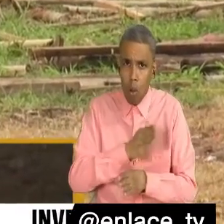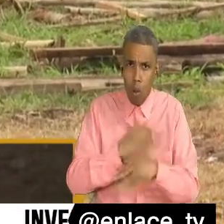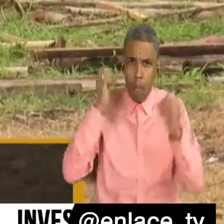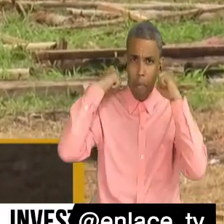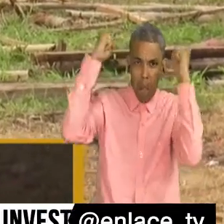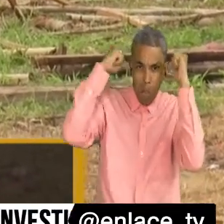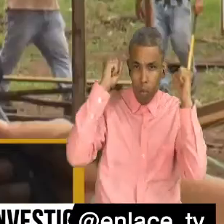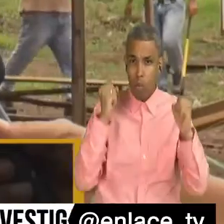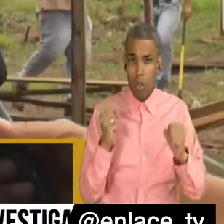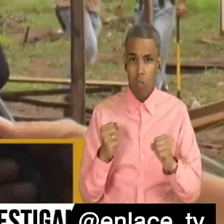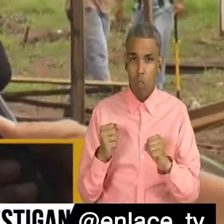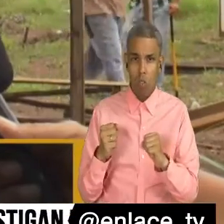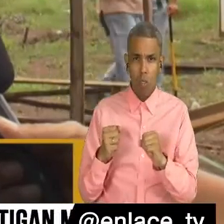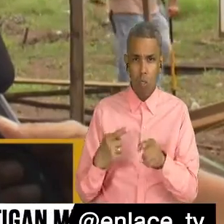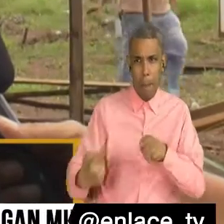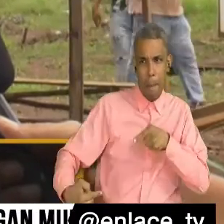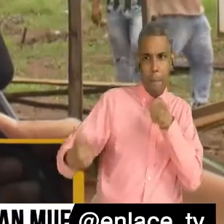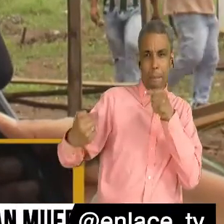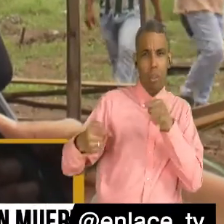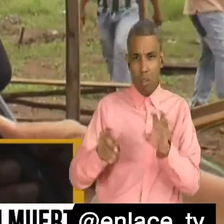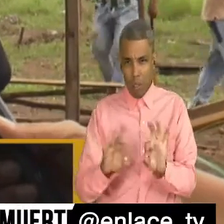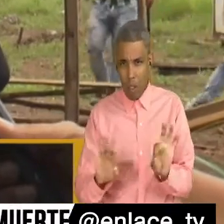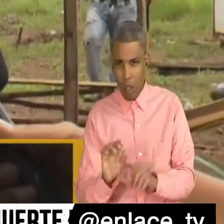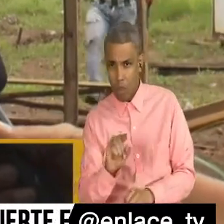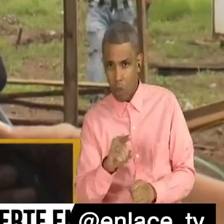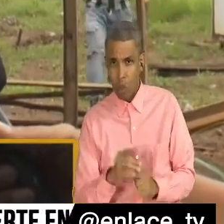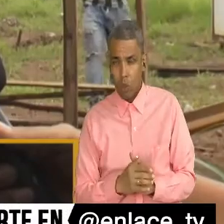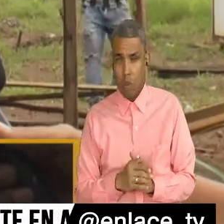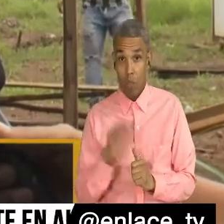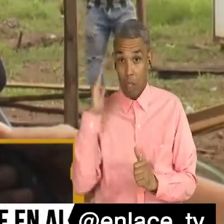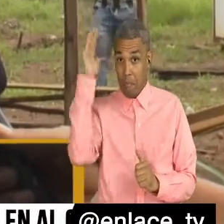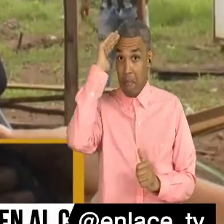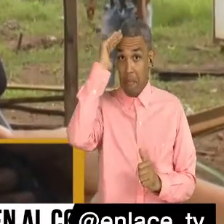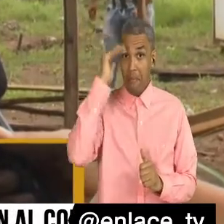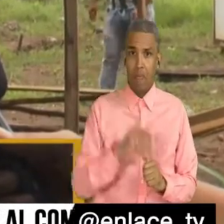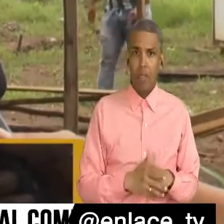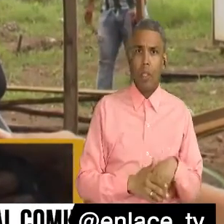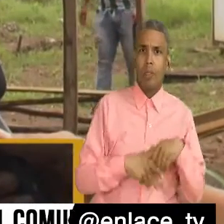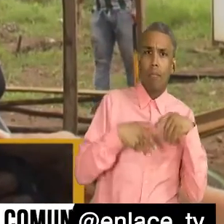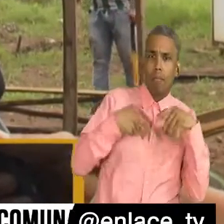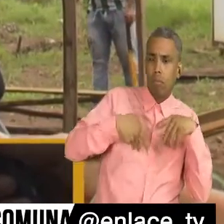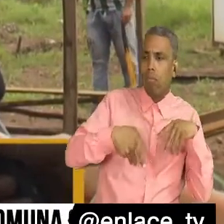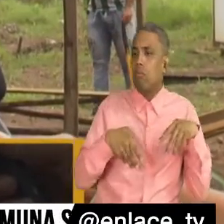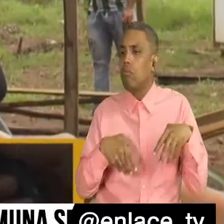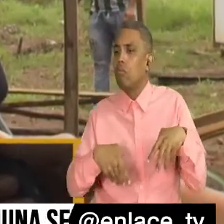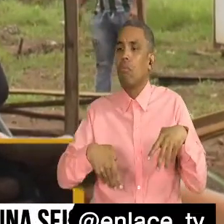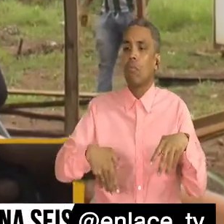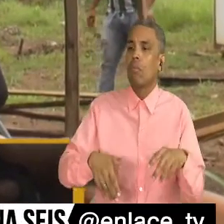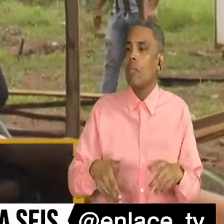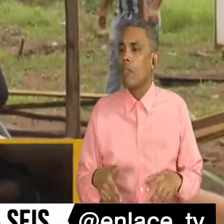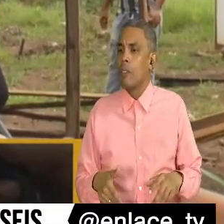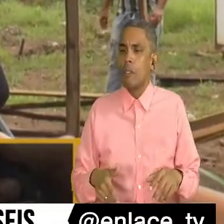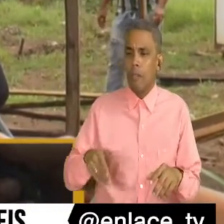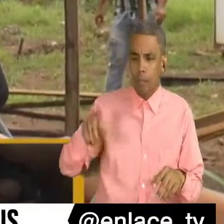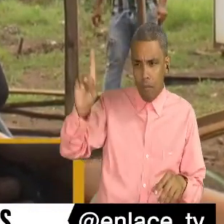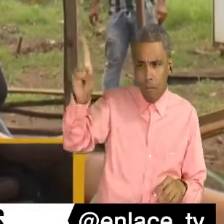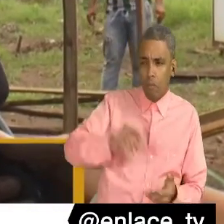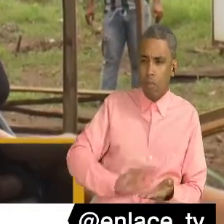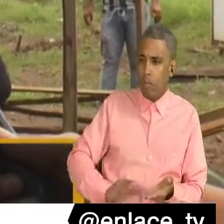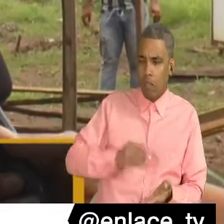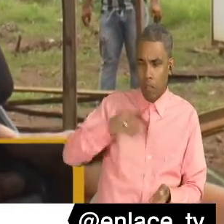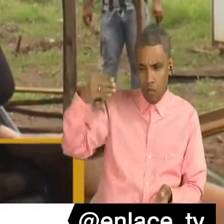inminente utilización de la fuerza, la comunidad decide recoger sus cosas, recoger